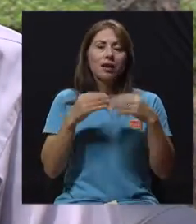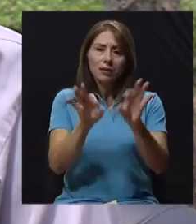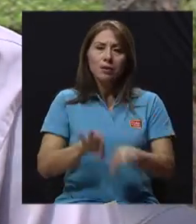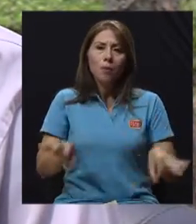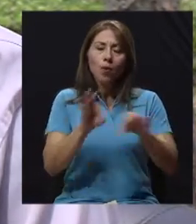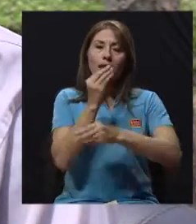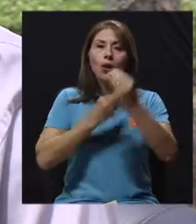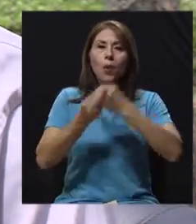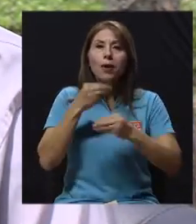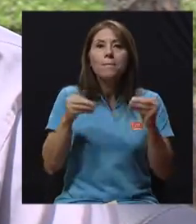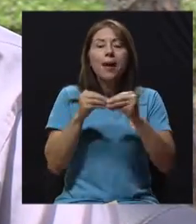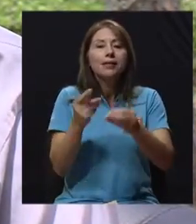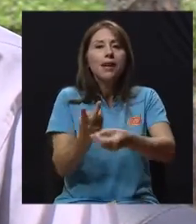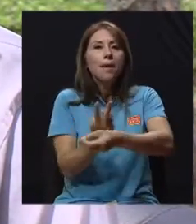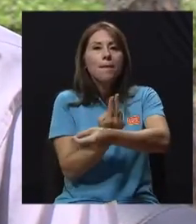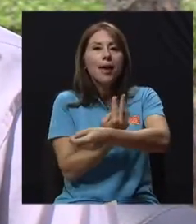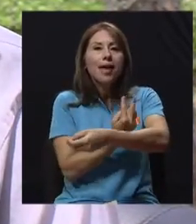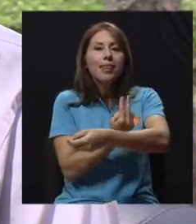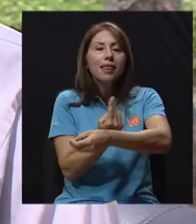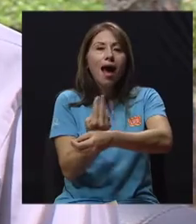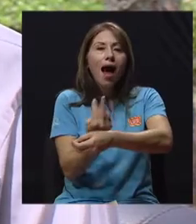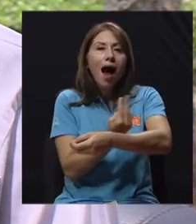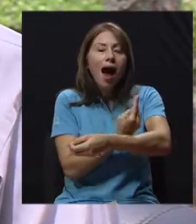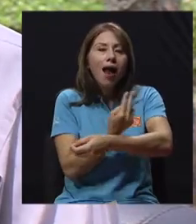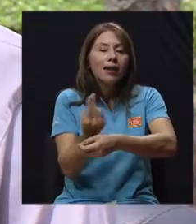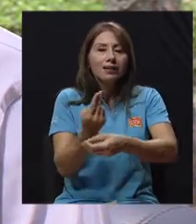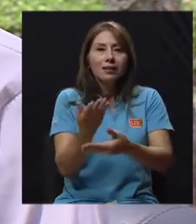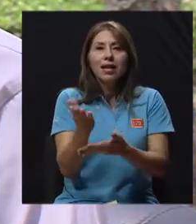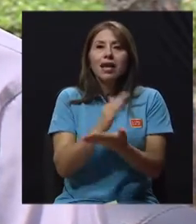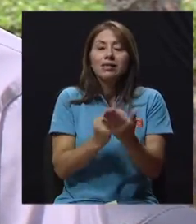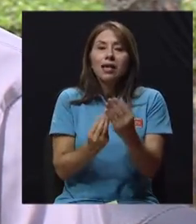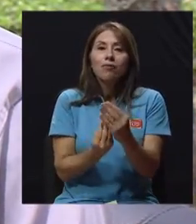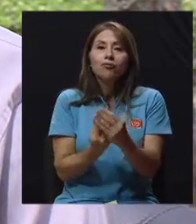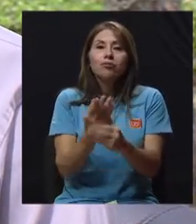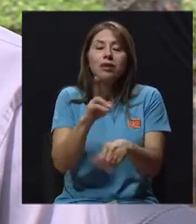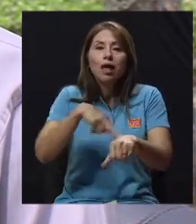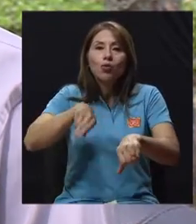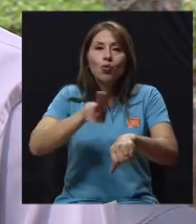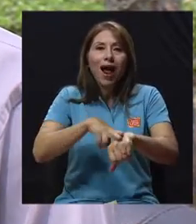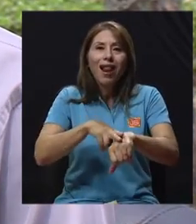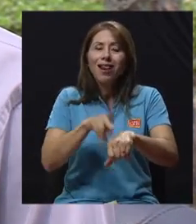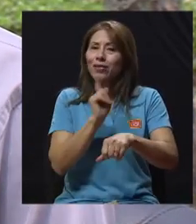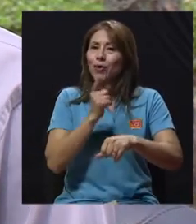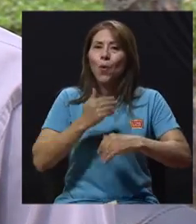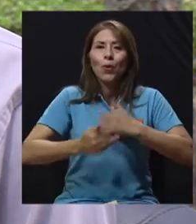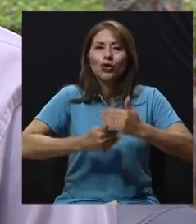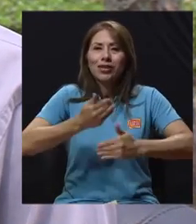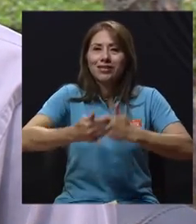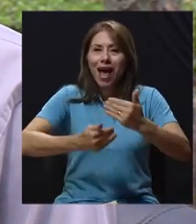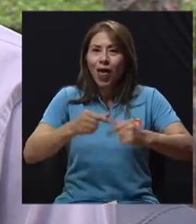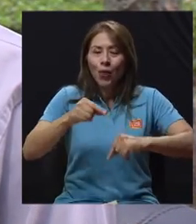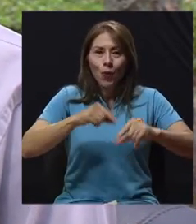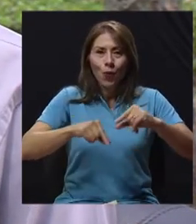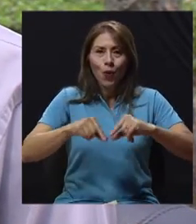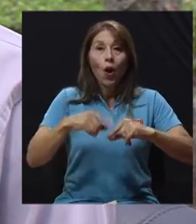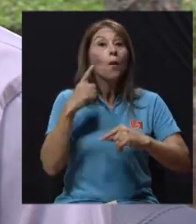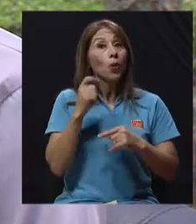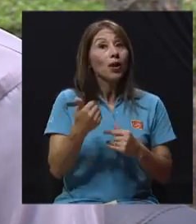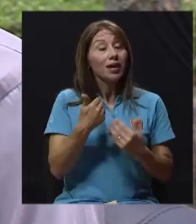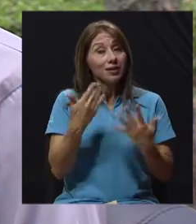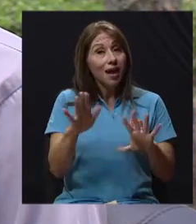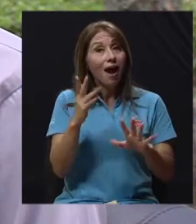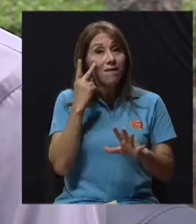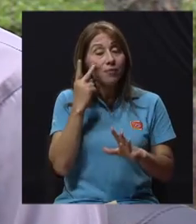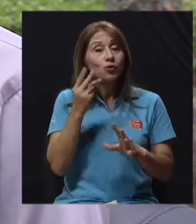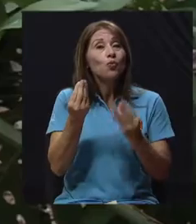alimentos que sean vegetales, que sean de origen natural, que no sean procesados, porque también están, digamos, los aceites que están